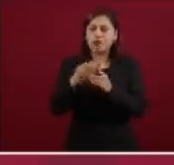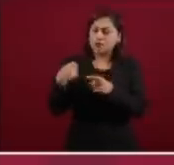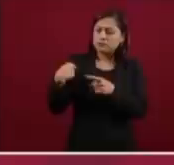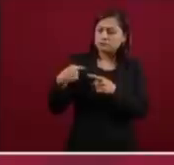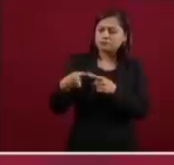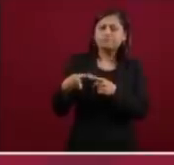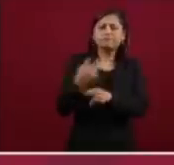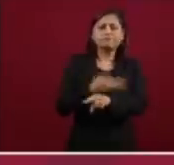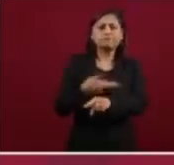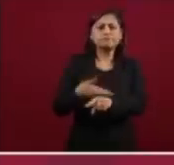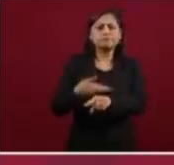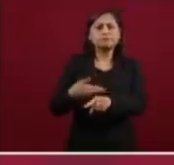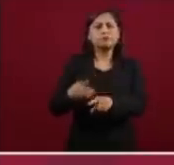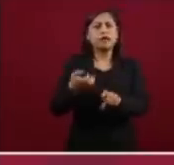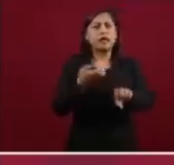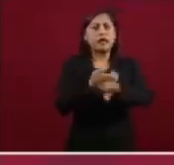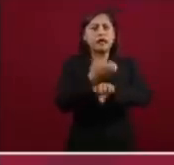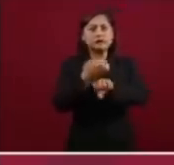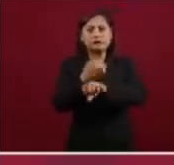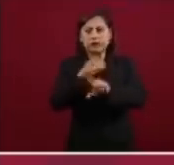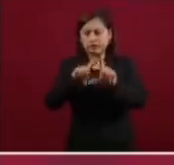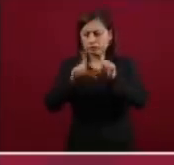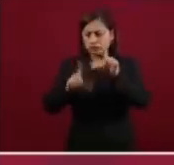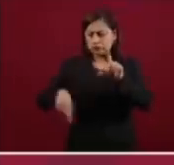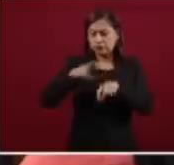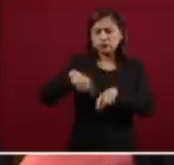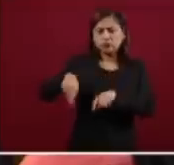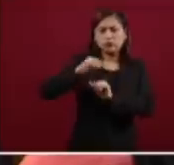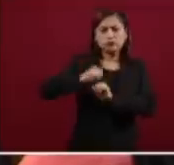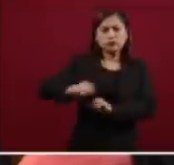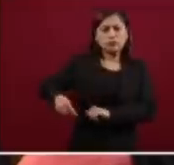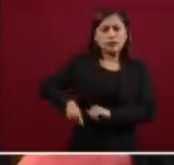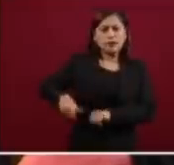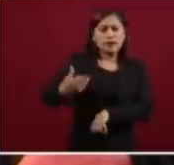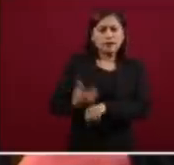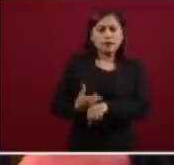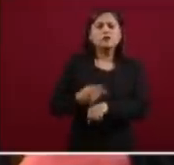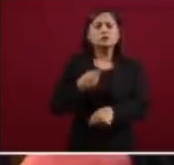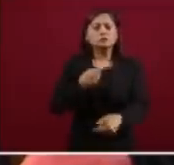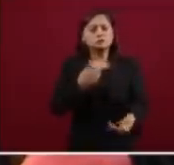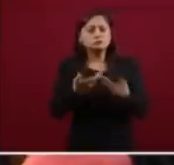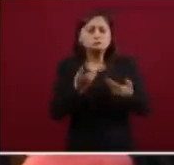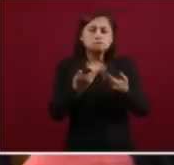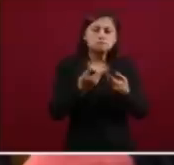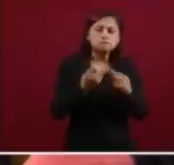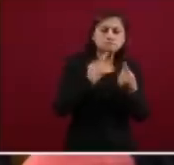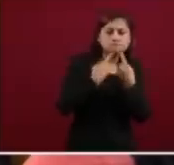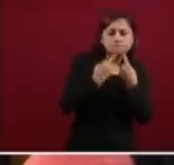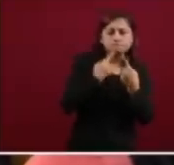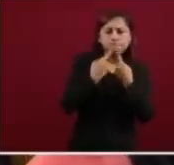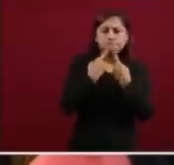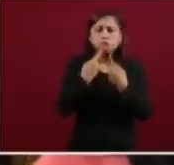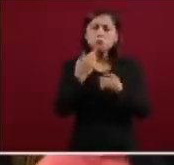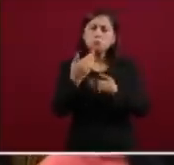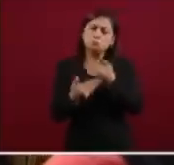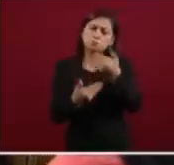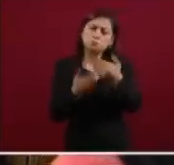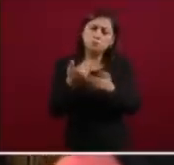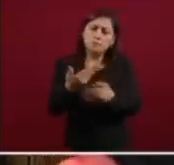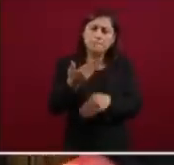y el modelo que se está aplicando el